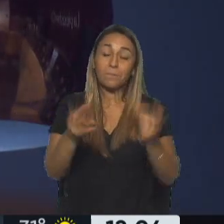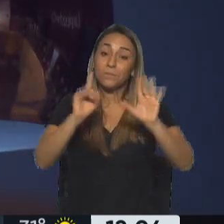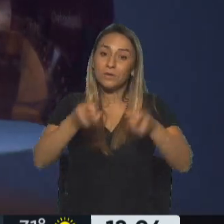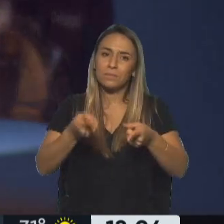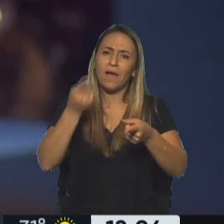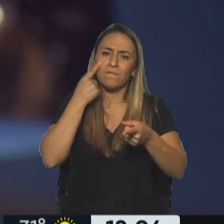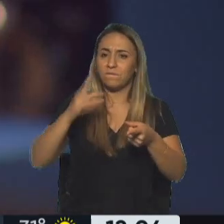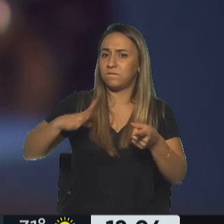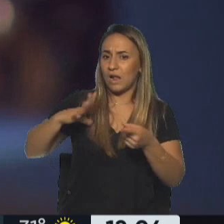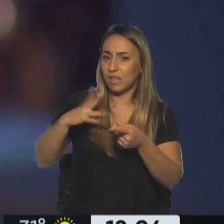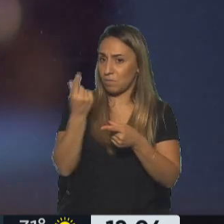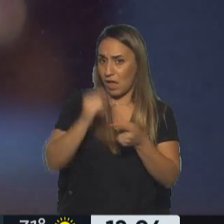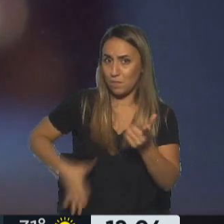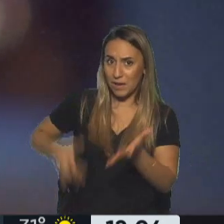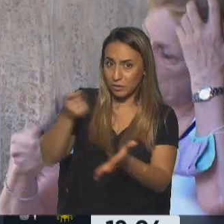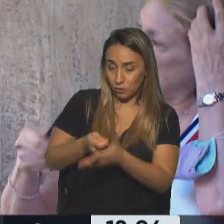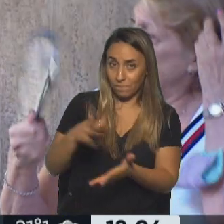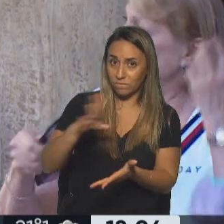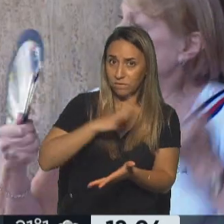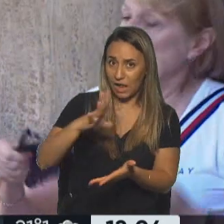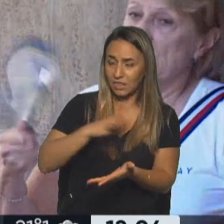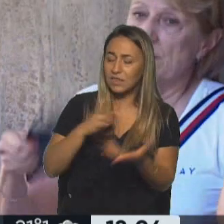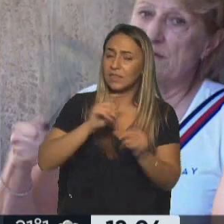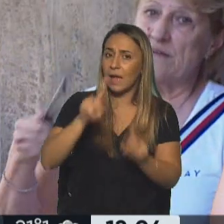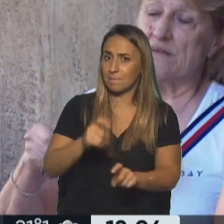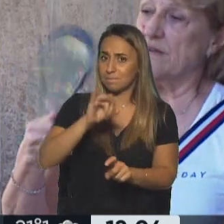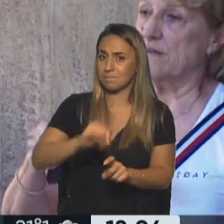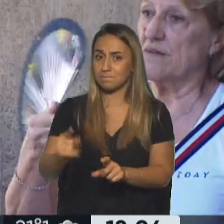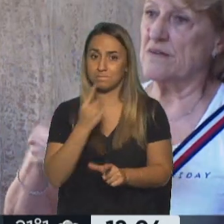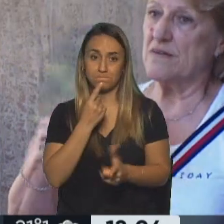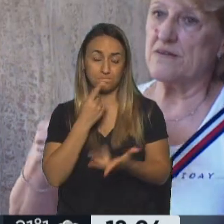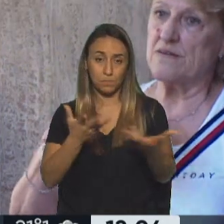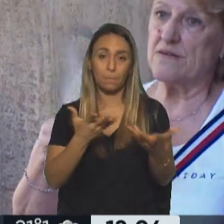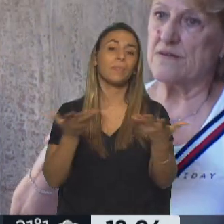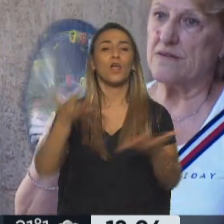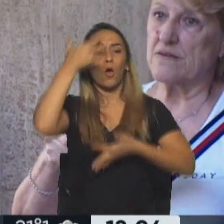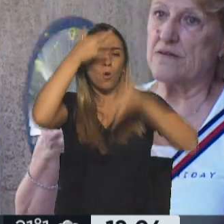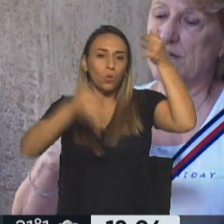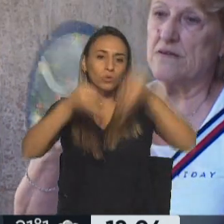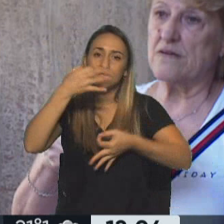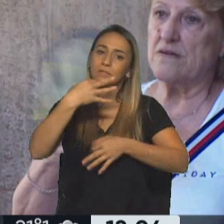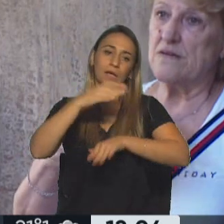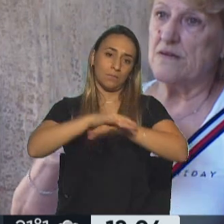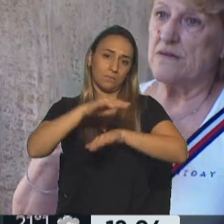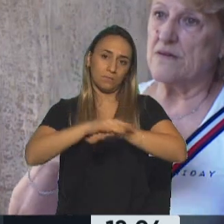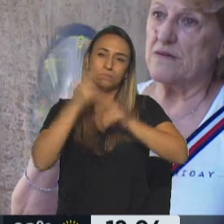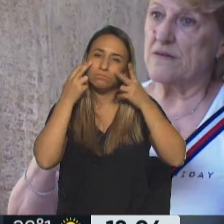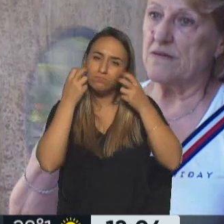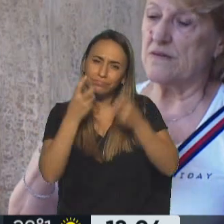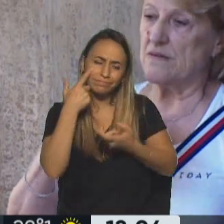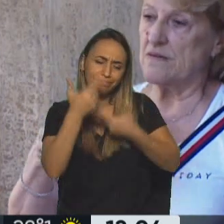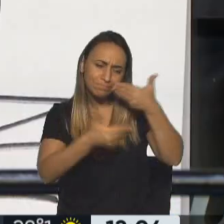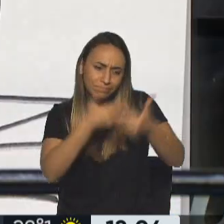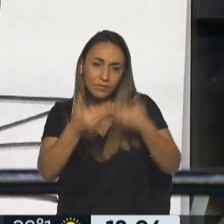de desinversión por parte de la compañía Edesur. Bueno, la justicia determinará entonces qué es lo que pasó